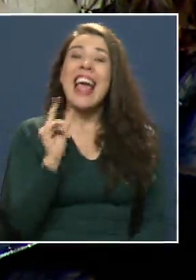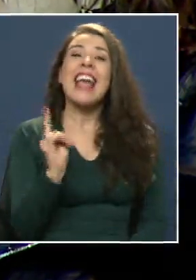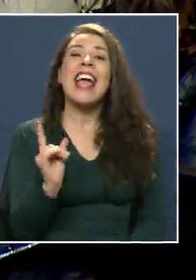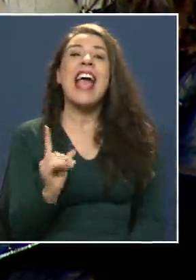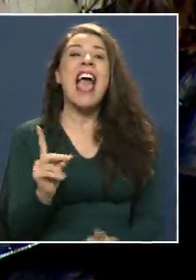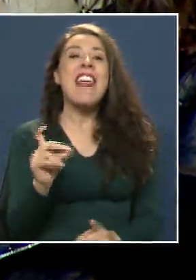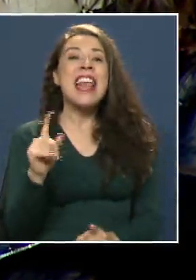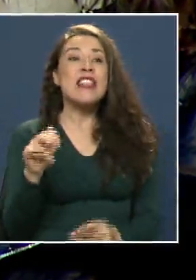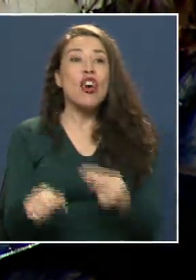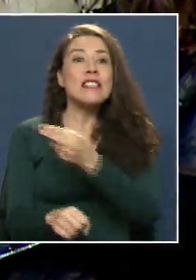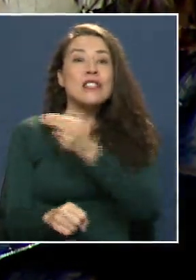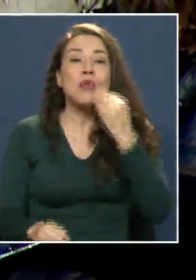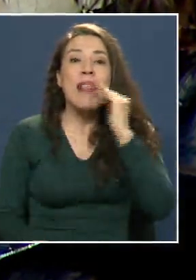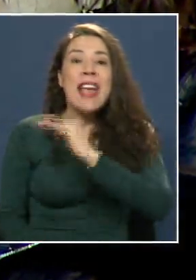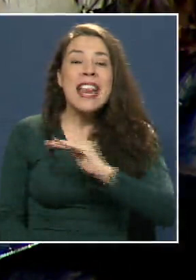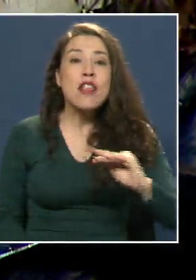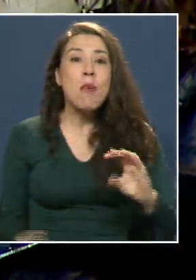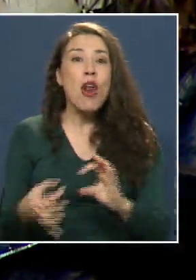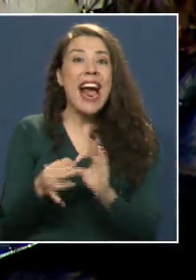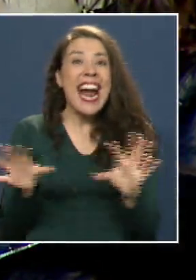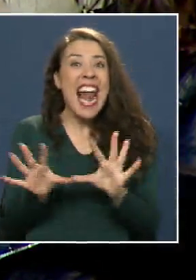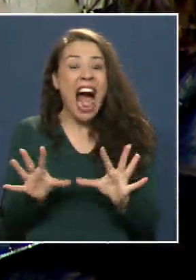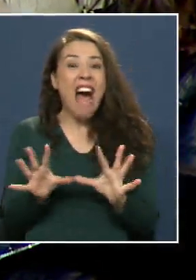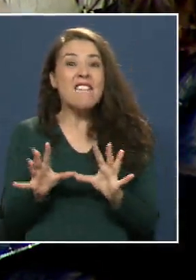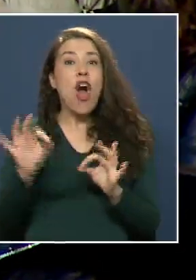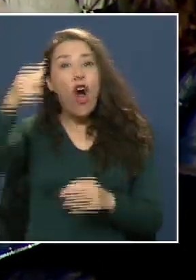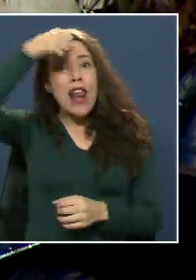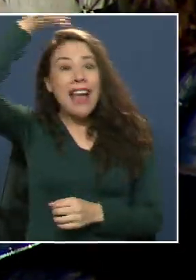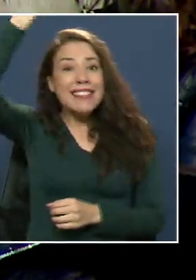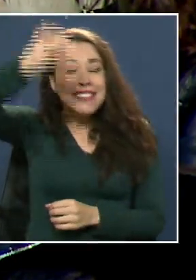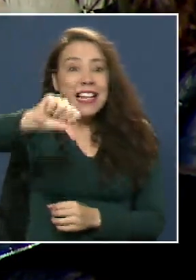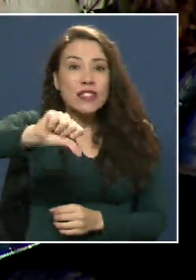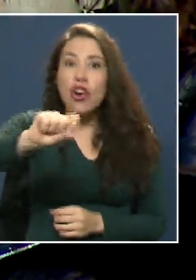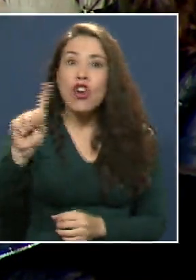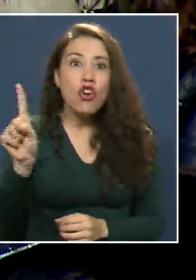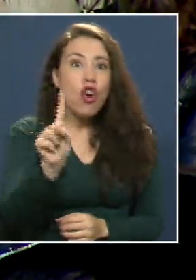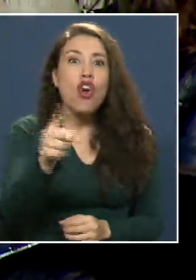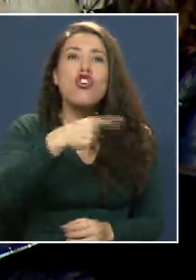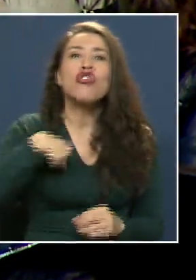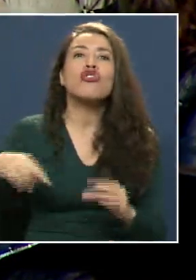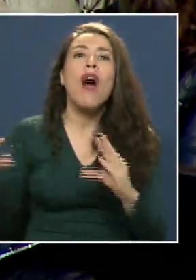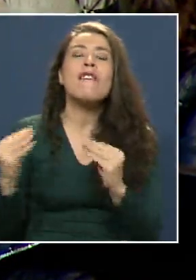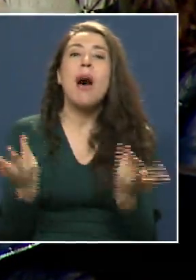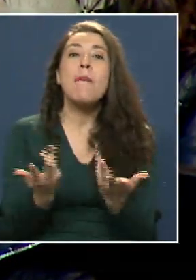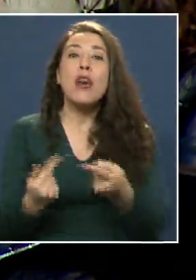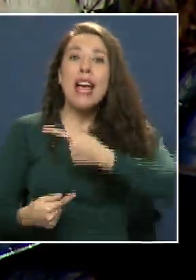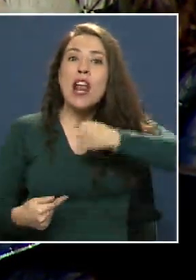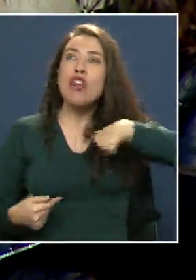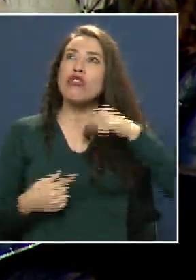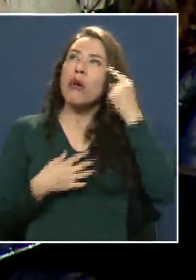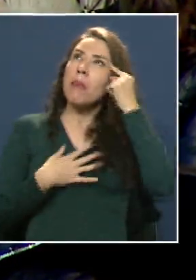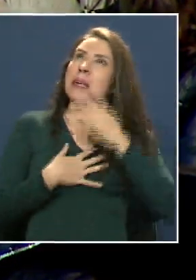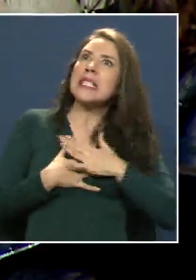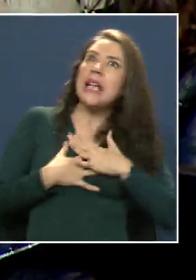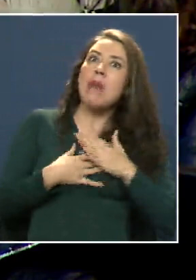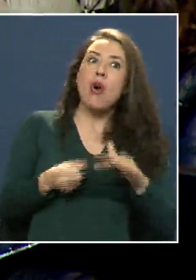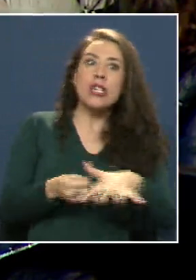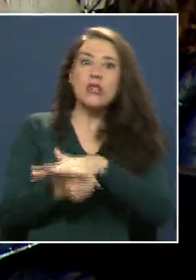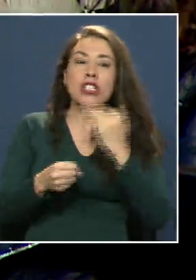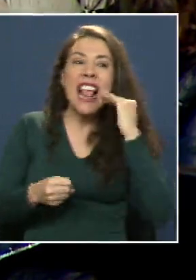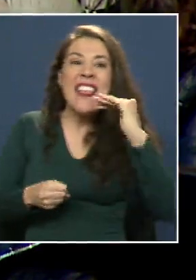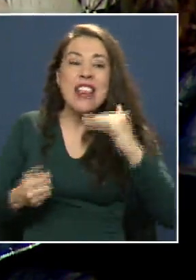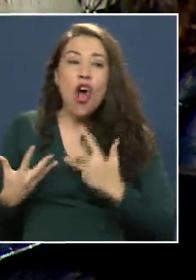por la gravedad del delito, ni siquiera por la gravedad de la pena. Estamos hablando porque nos estamos poniendo en la situación del menor